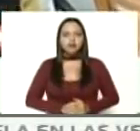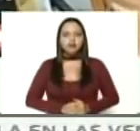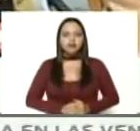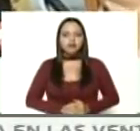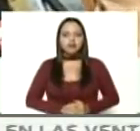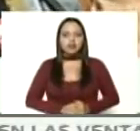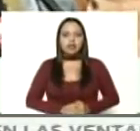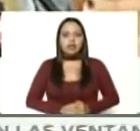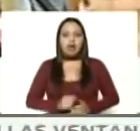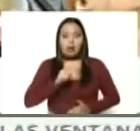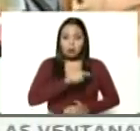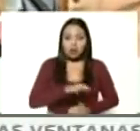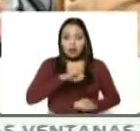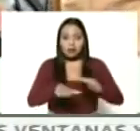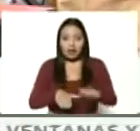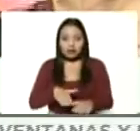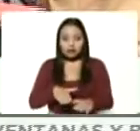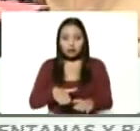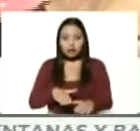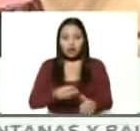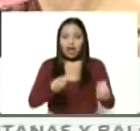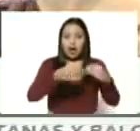por este paso que estamos dando, firmando